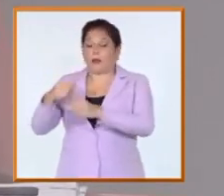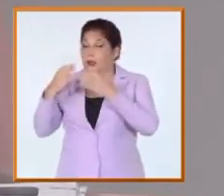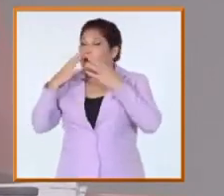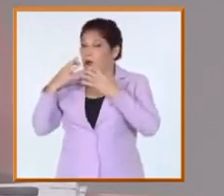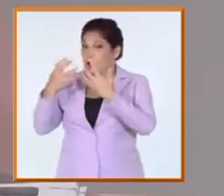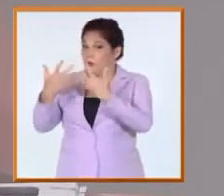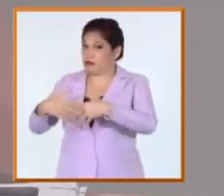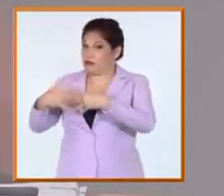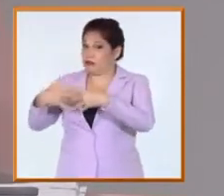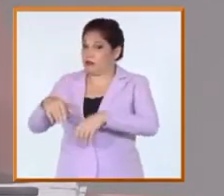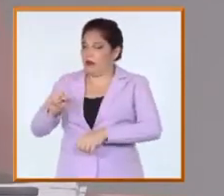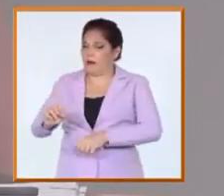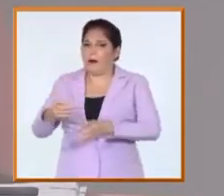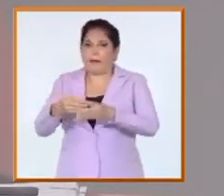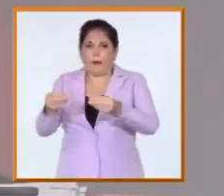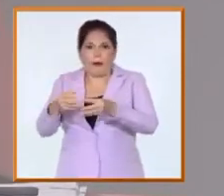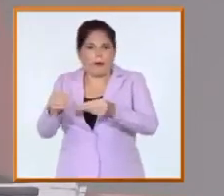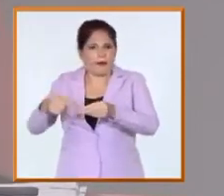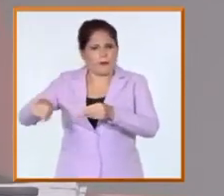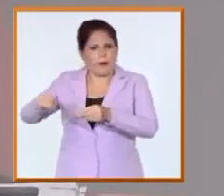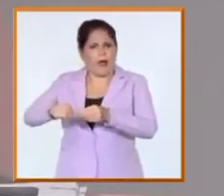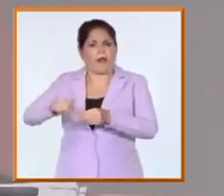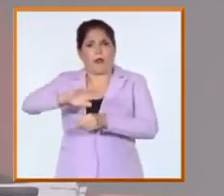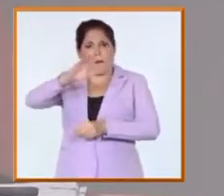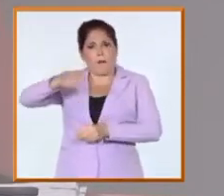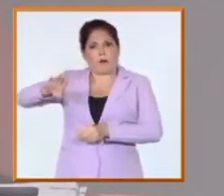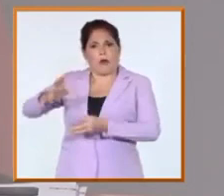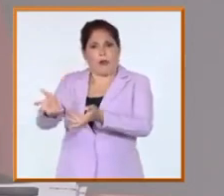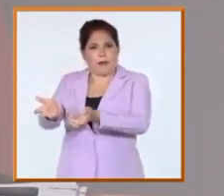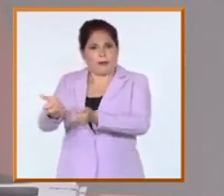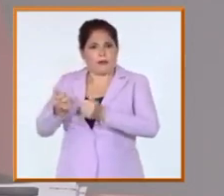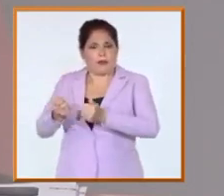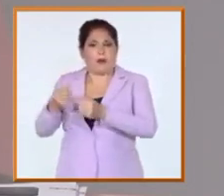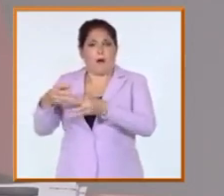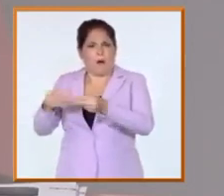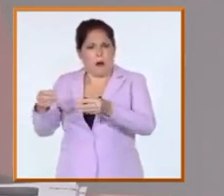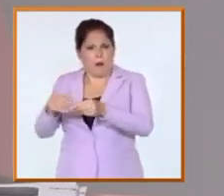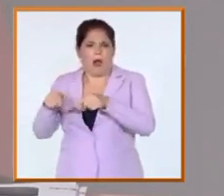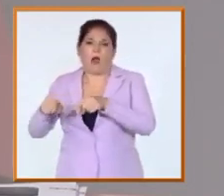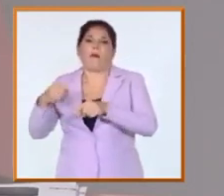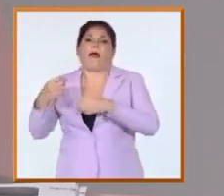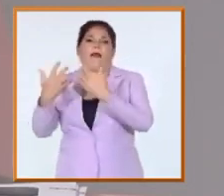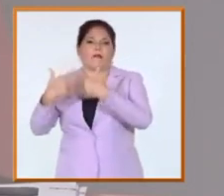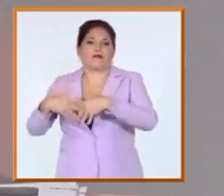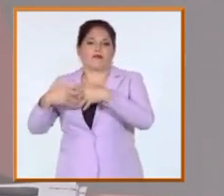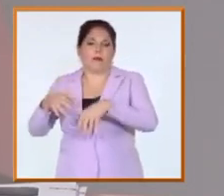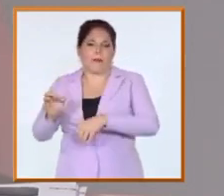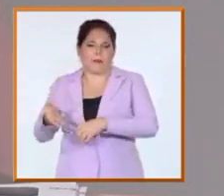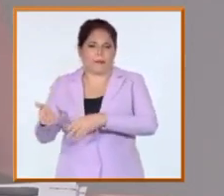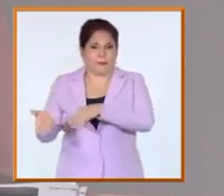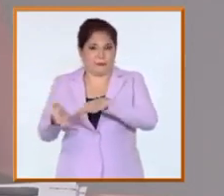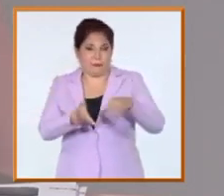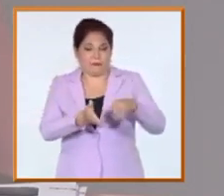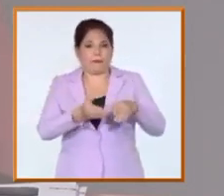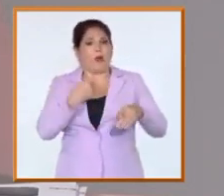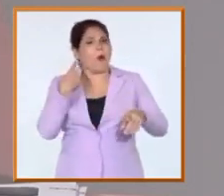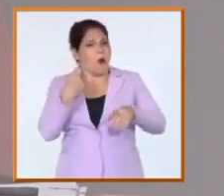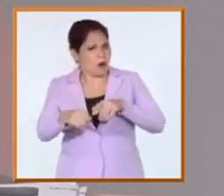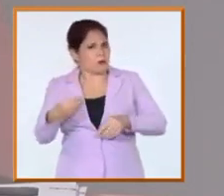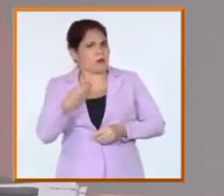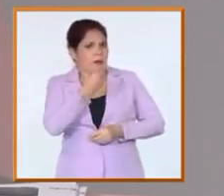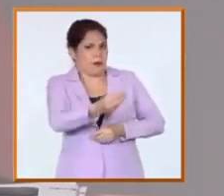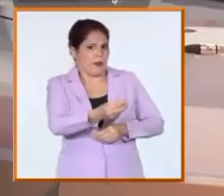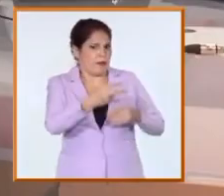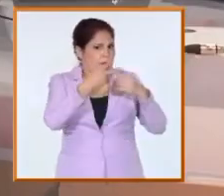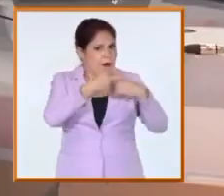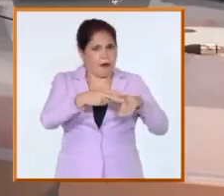esta de esta materia prima Bueno estamos haciendo otras inversiones ya no de tanta envergadura pero trabajamos